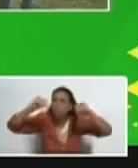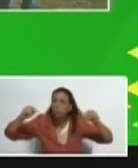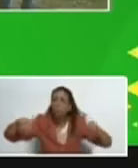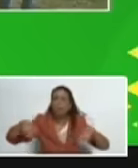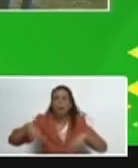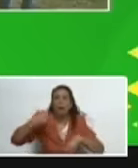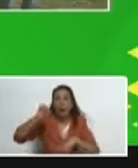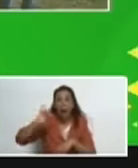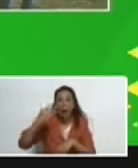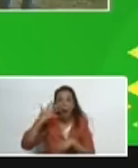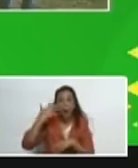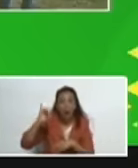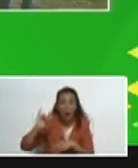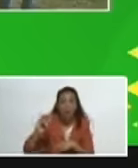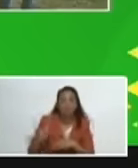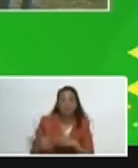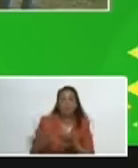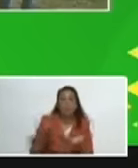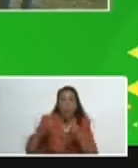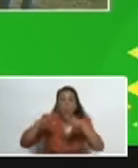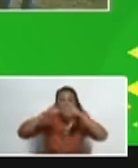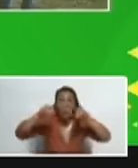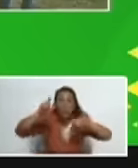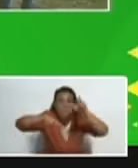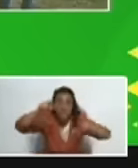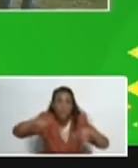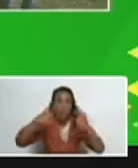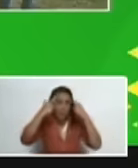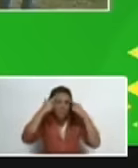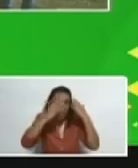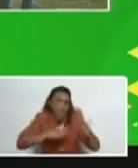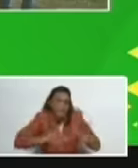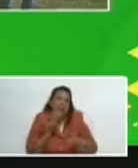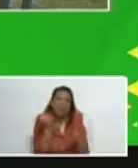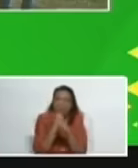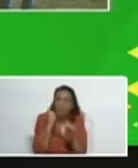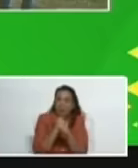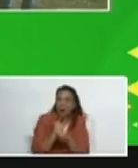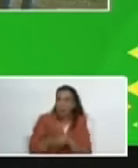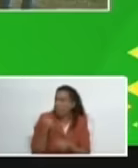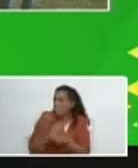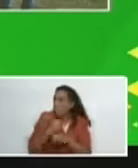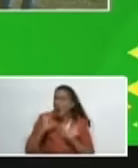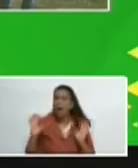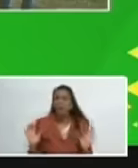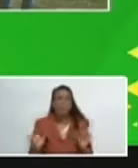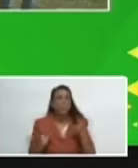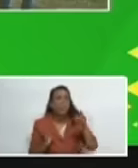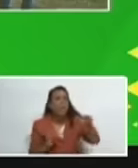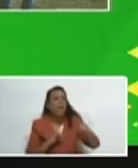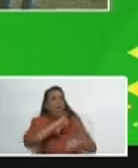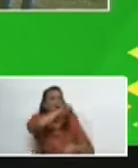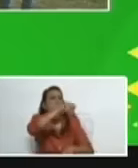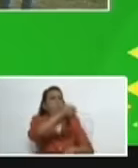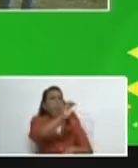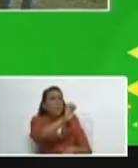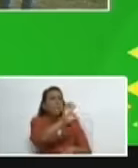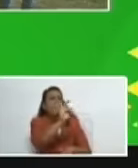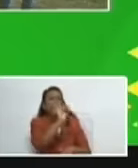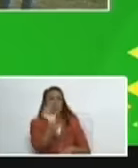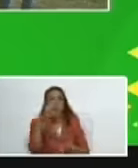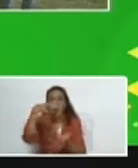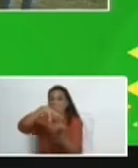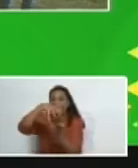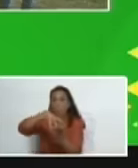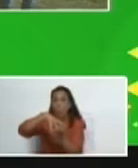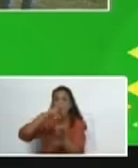Y ahora hay gente con ganas de trabajar, trabajando. José Rafael, dijiste algo cierto, Bolívar no es solo es